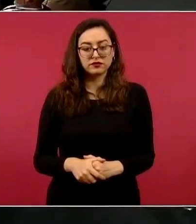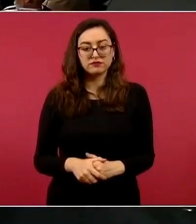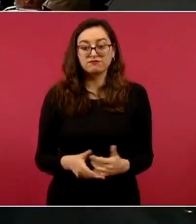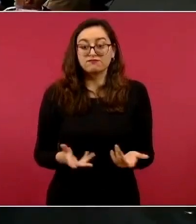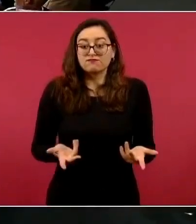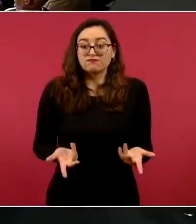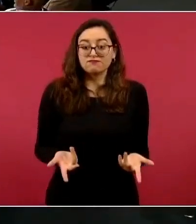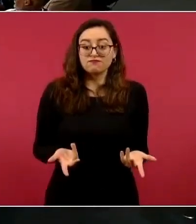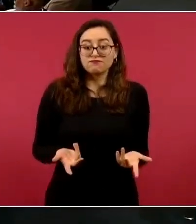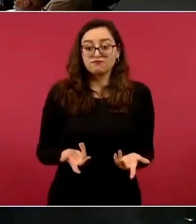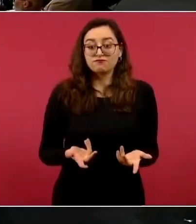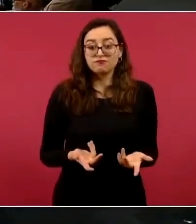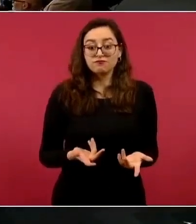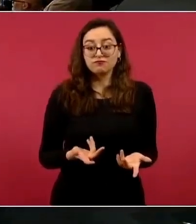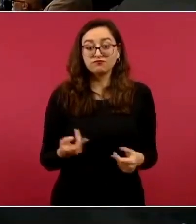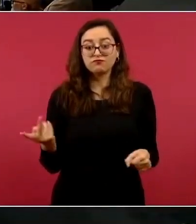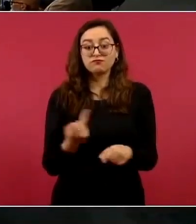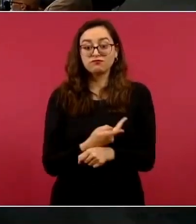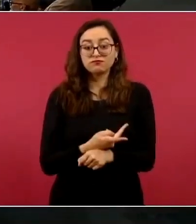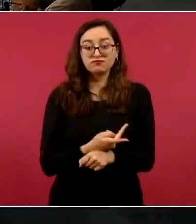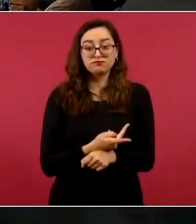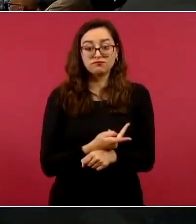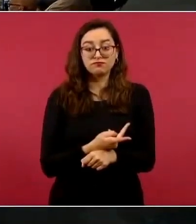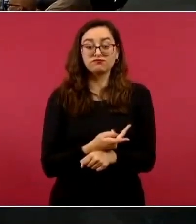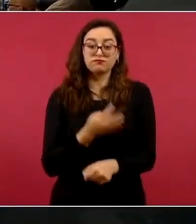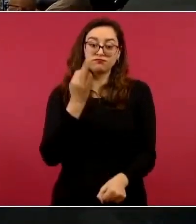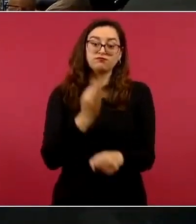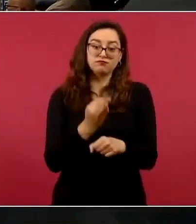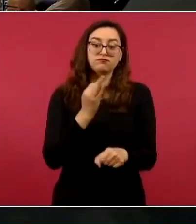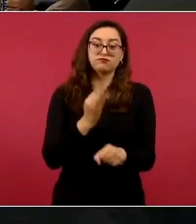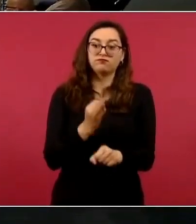Entonces, todo esto es lo que está ahora en cuestión